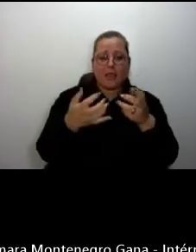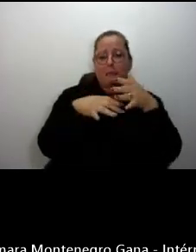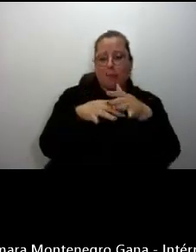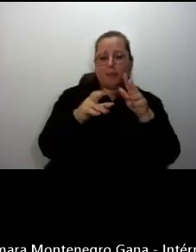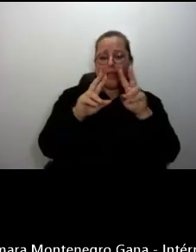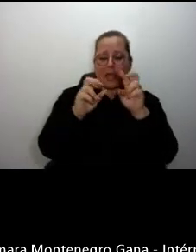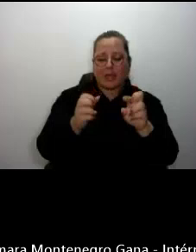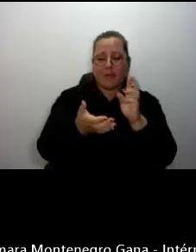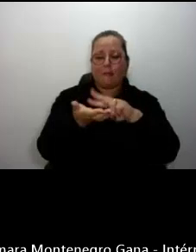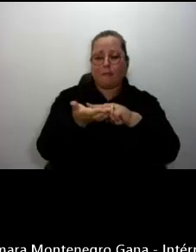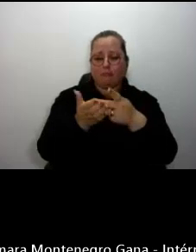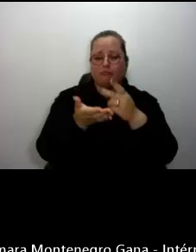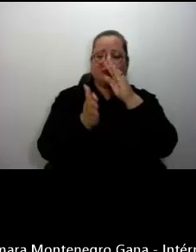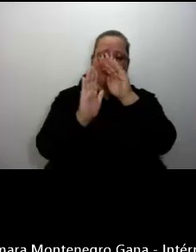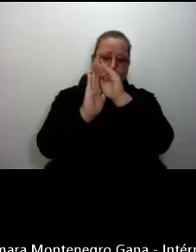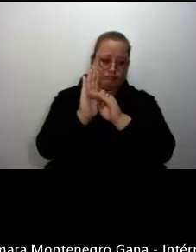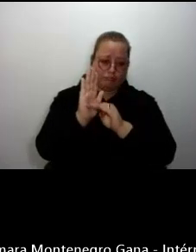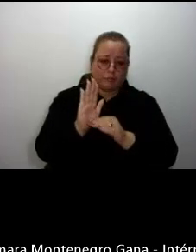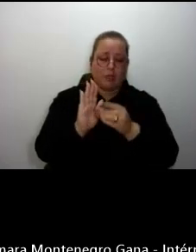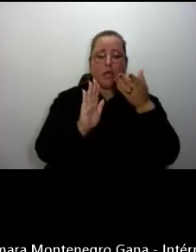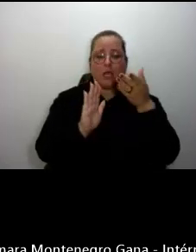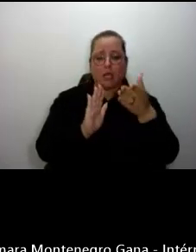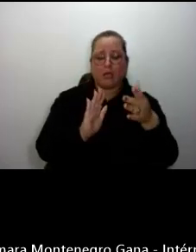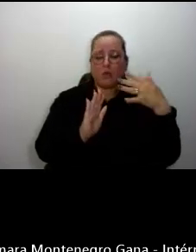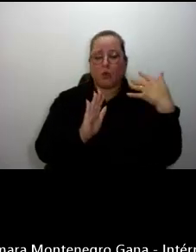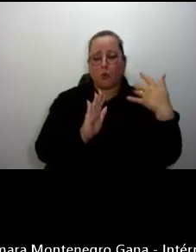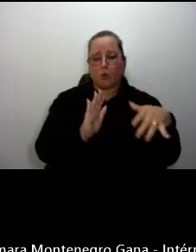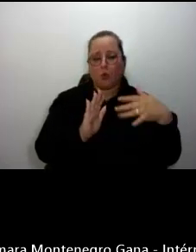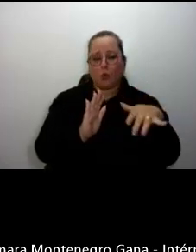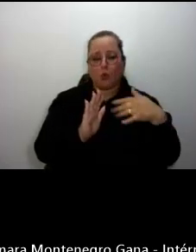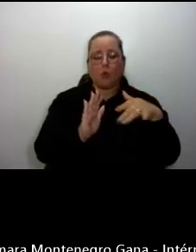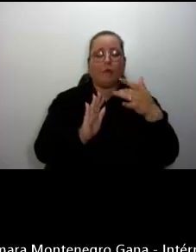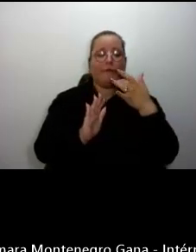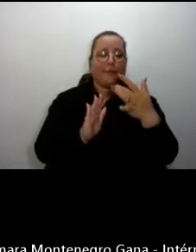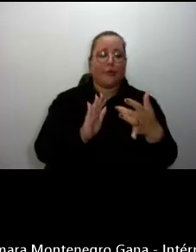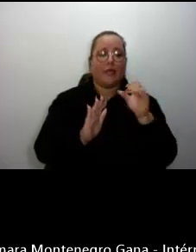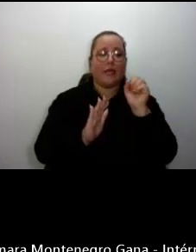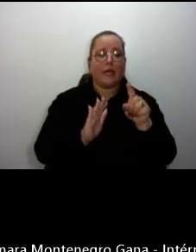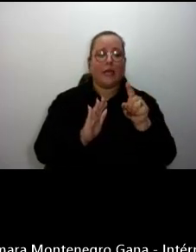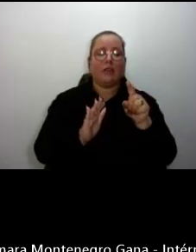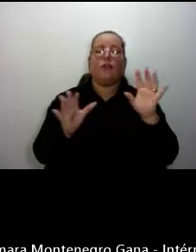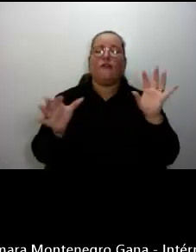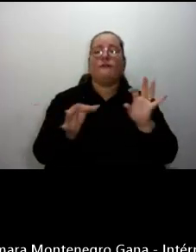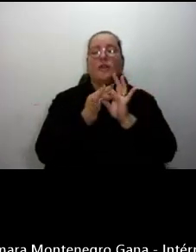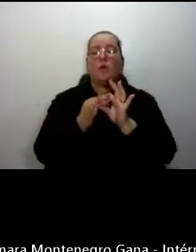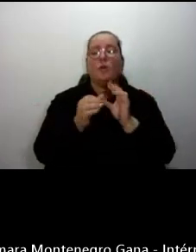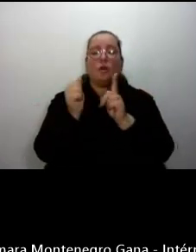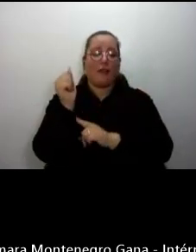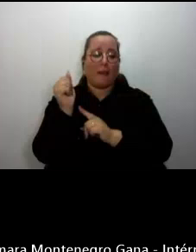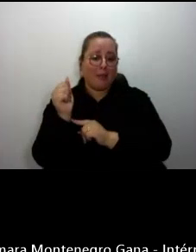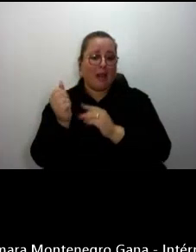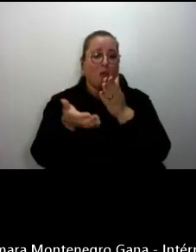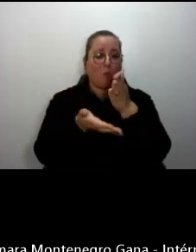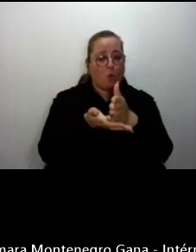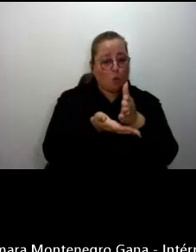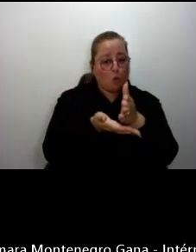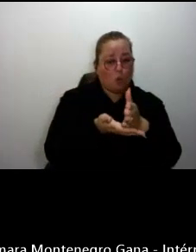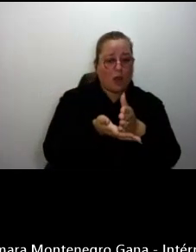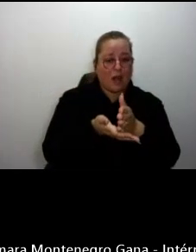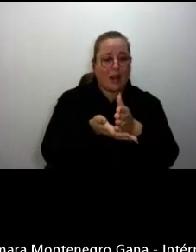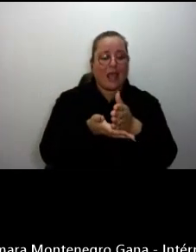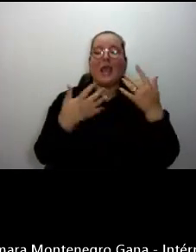PAEC? Y este elemento es clave, puesto que finalmente el vínculo entre la familia y escuela va a ser clave